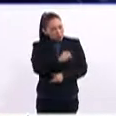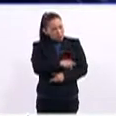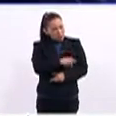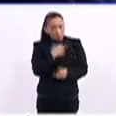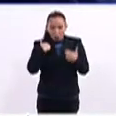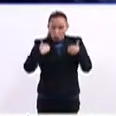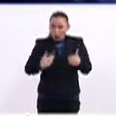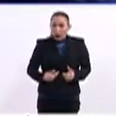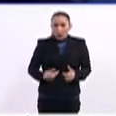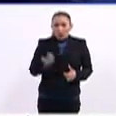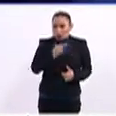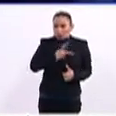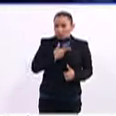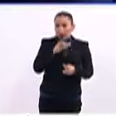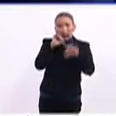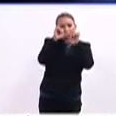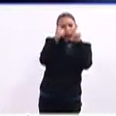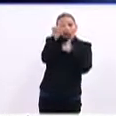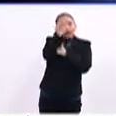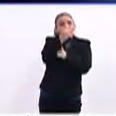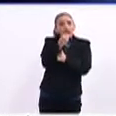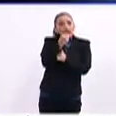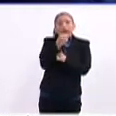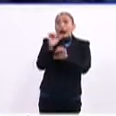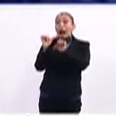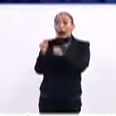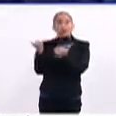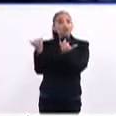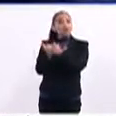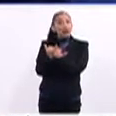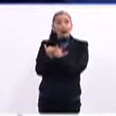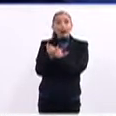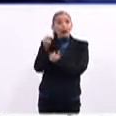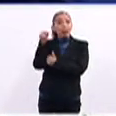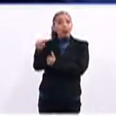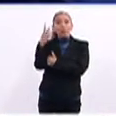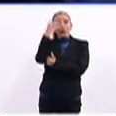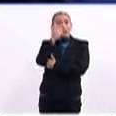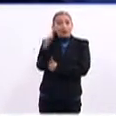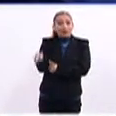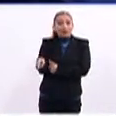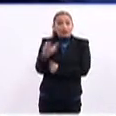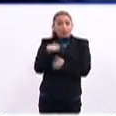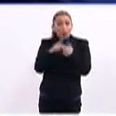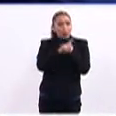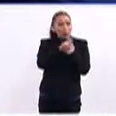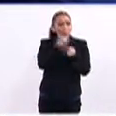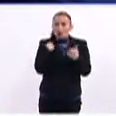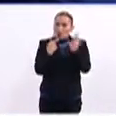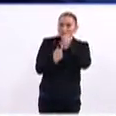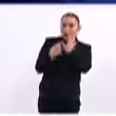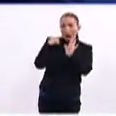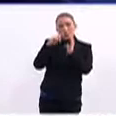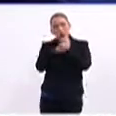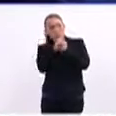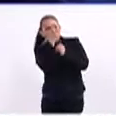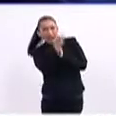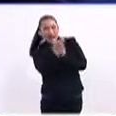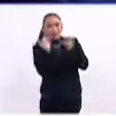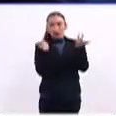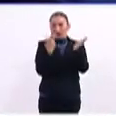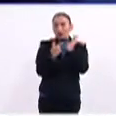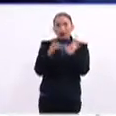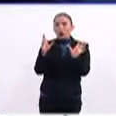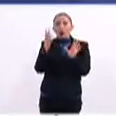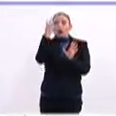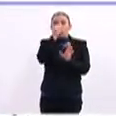somos unos seres estetas completamente. Y el arte también es un generador de belleza, no solo de problemáticas intelectuales. Se necesita